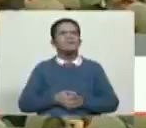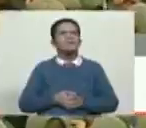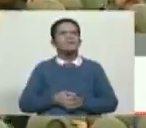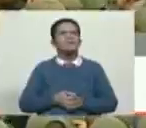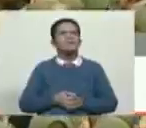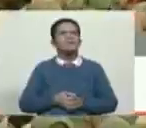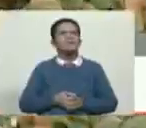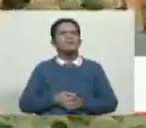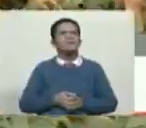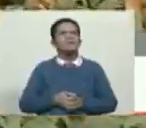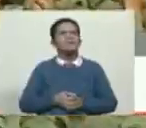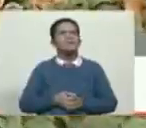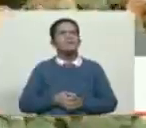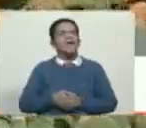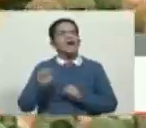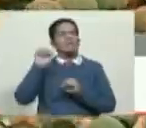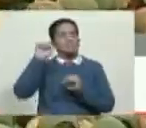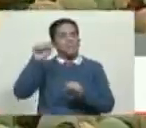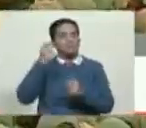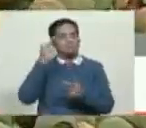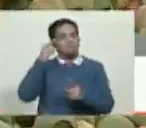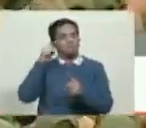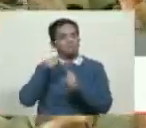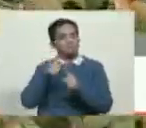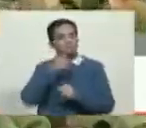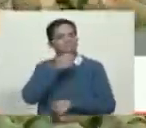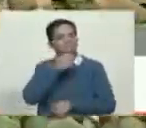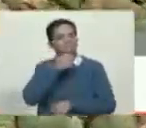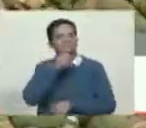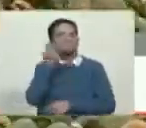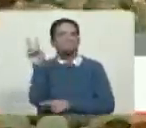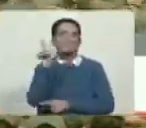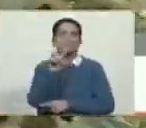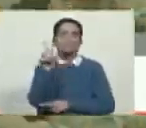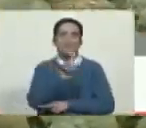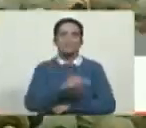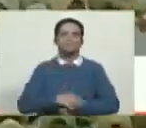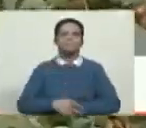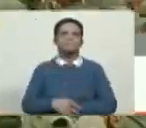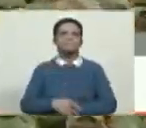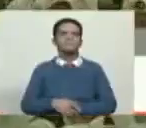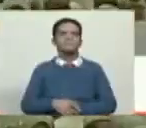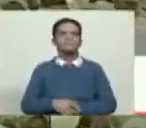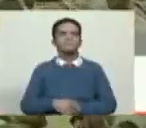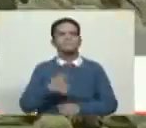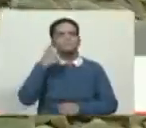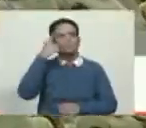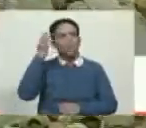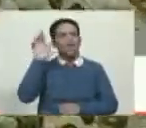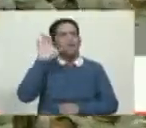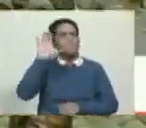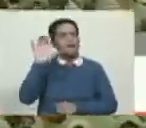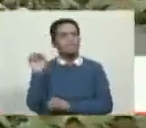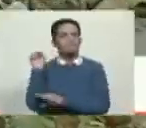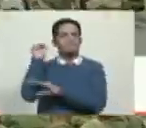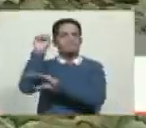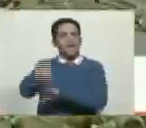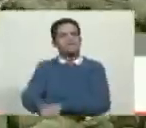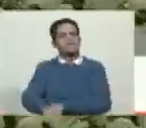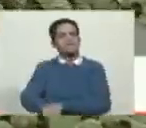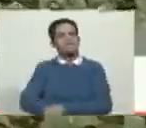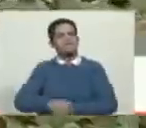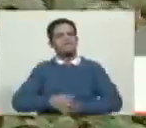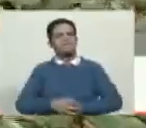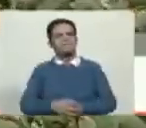¿Por quién? ¡Por Venezuela! ¿Por quién? ¡Por Venezuela! ¡Por la patria venceremos, mi comandante en